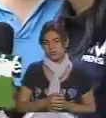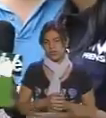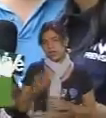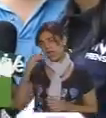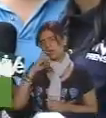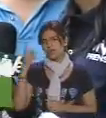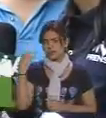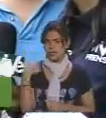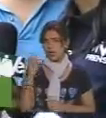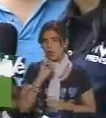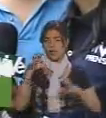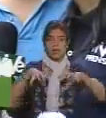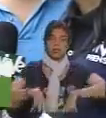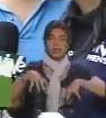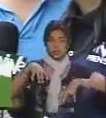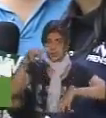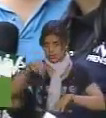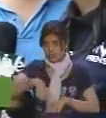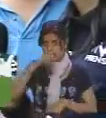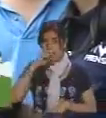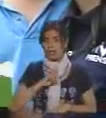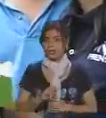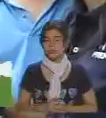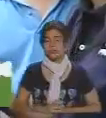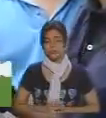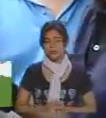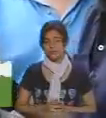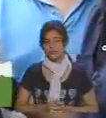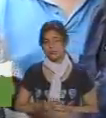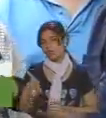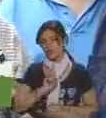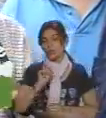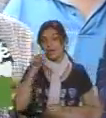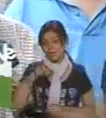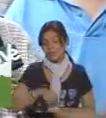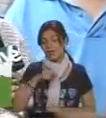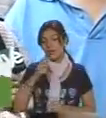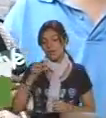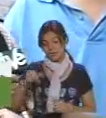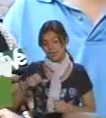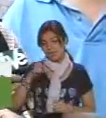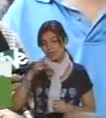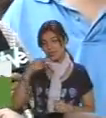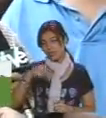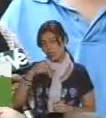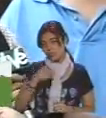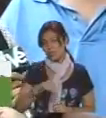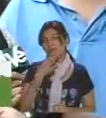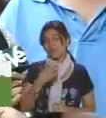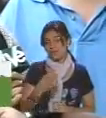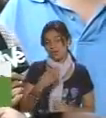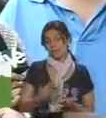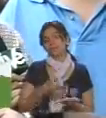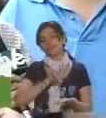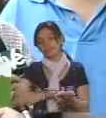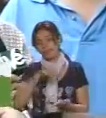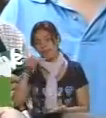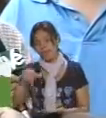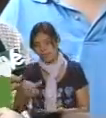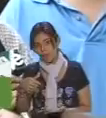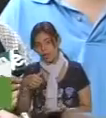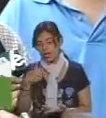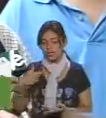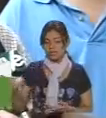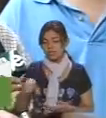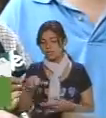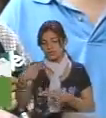2010 o con las lluvias de este año. No, con las lluvias de este año, a partir desde el mes de noviembre y diciembre y después la ruptura